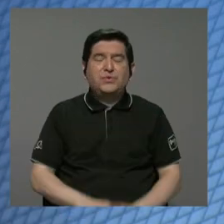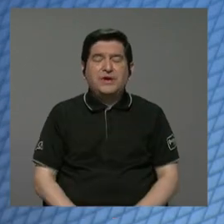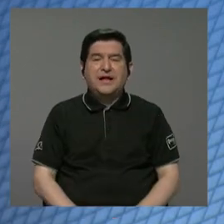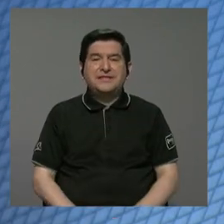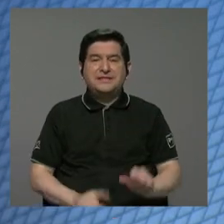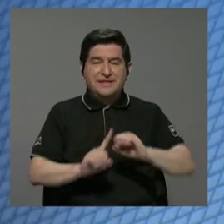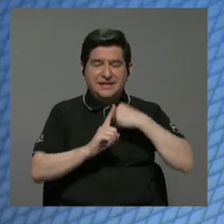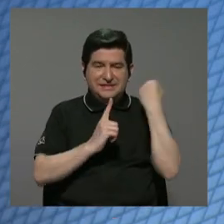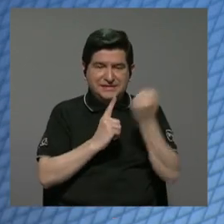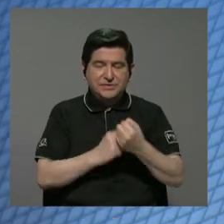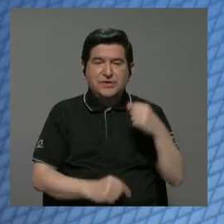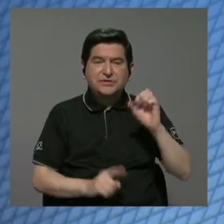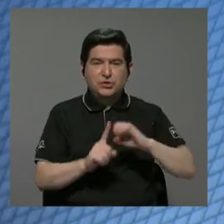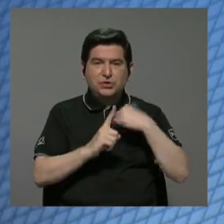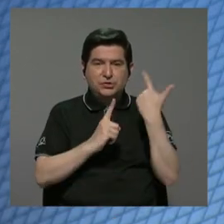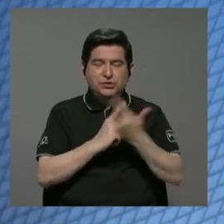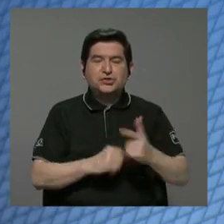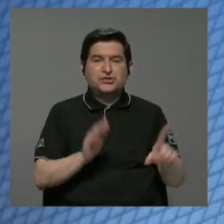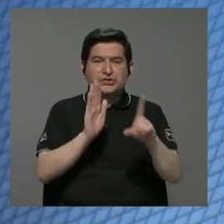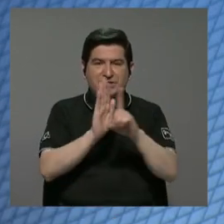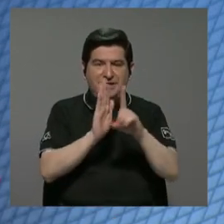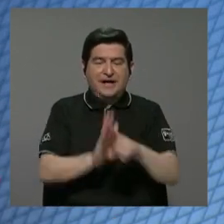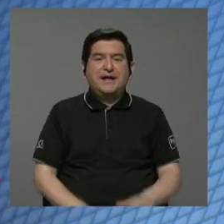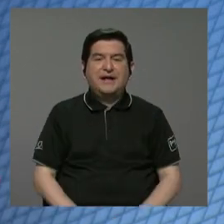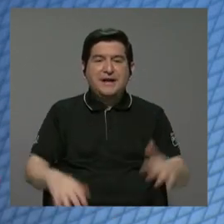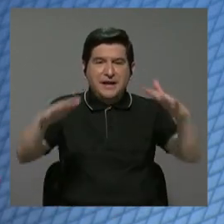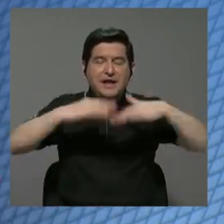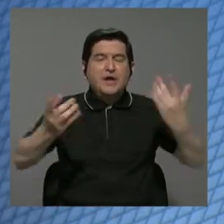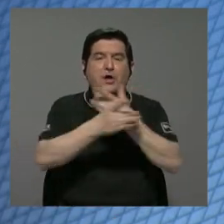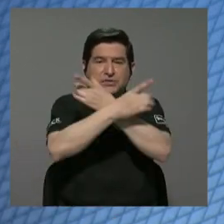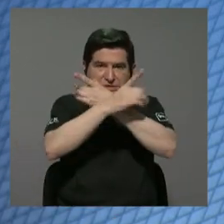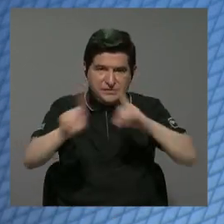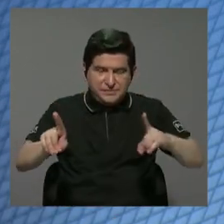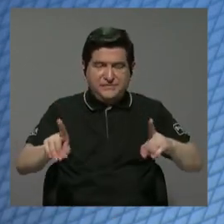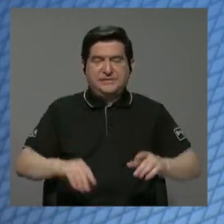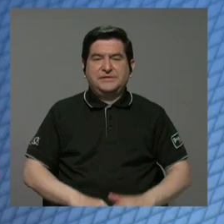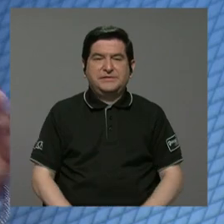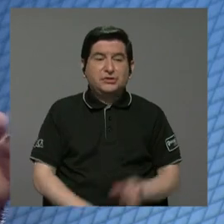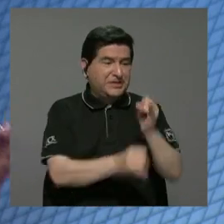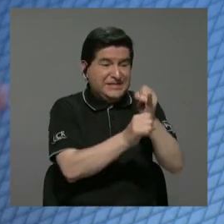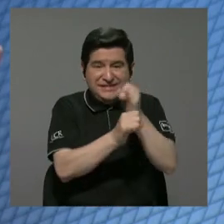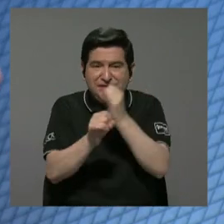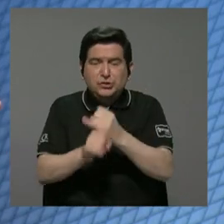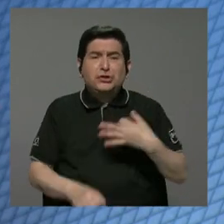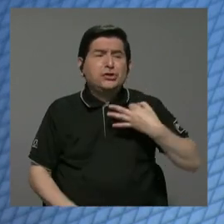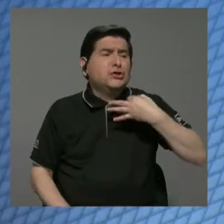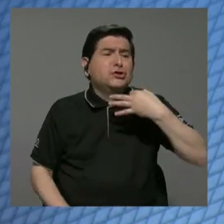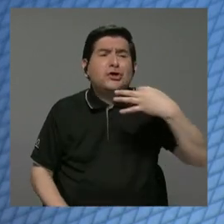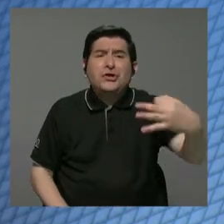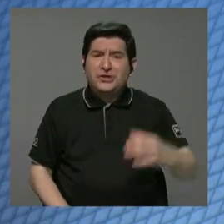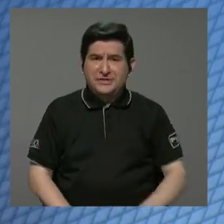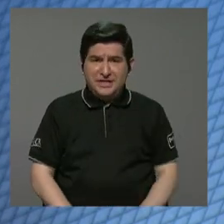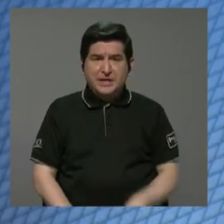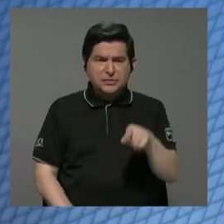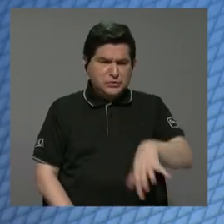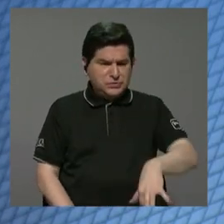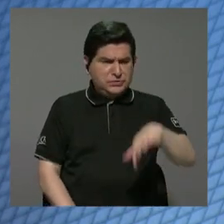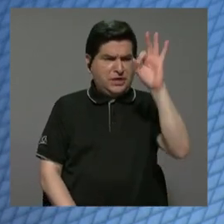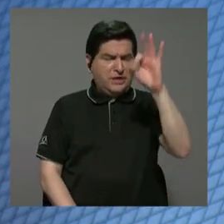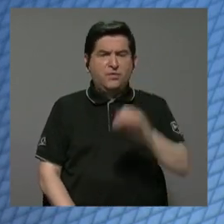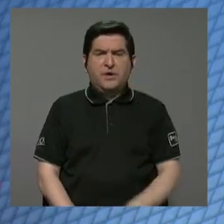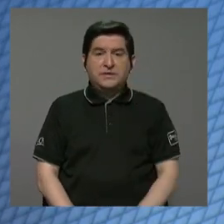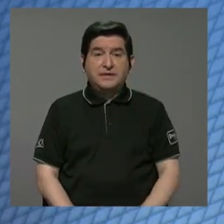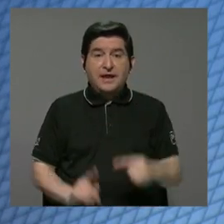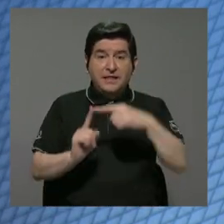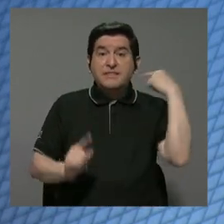toda la institucionalidad pública, los espacios de democratización. Todos los días, cotidianamente, usted encuentra de parte